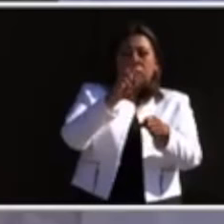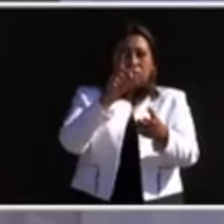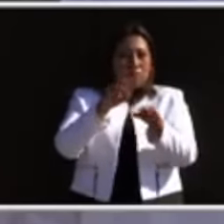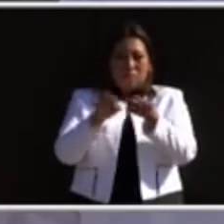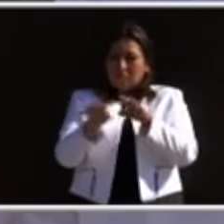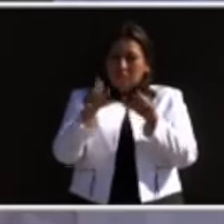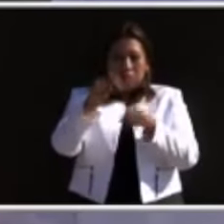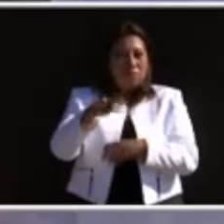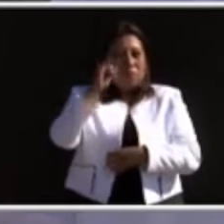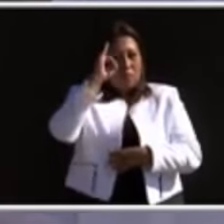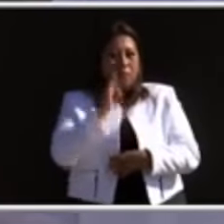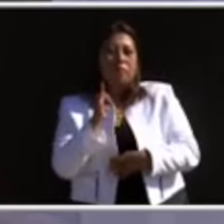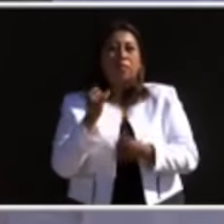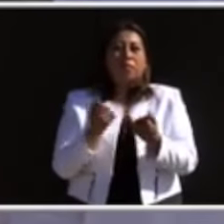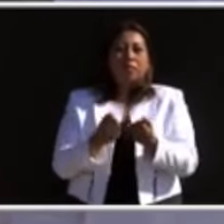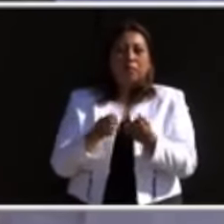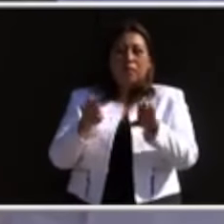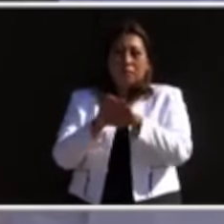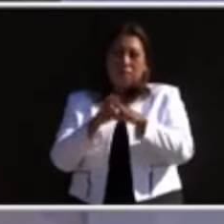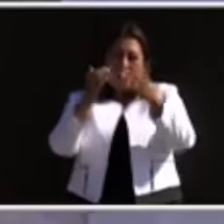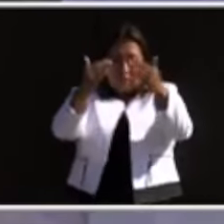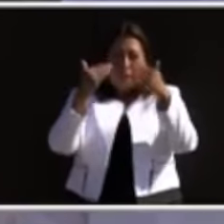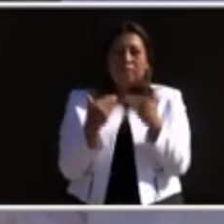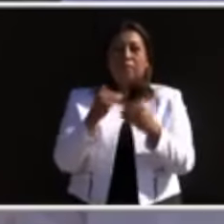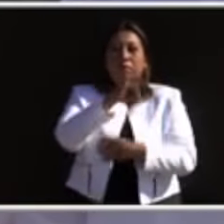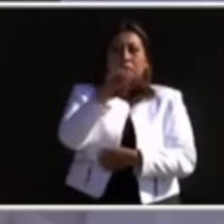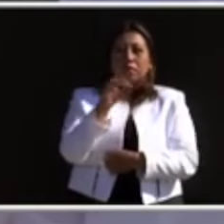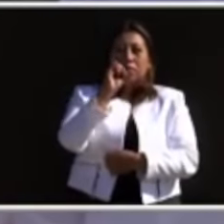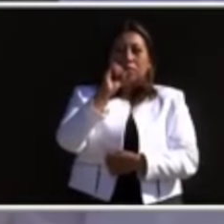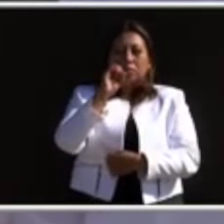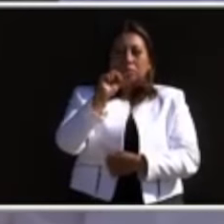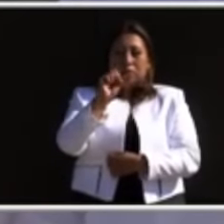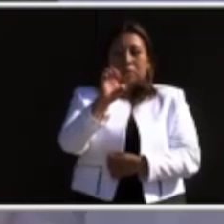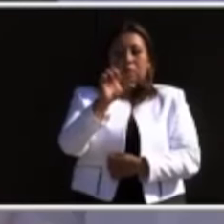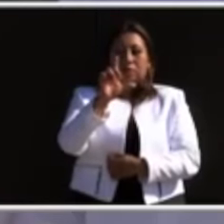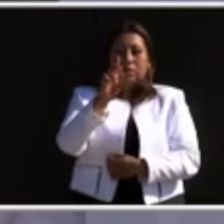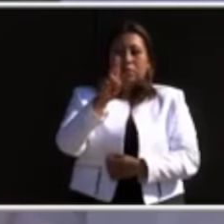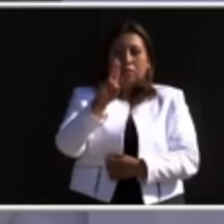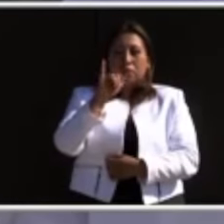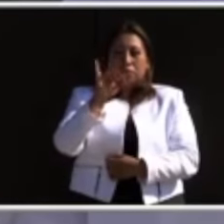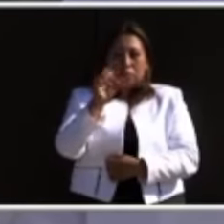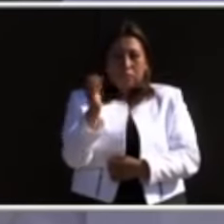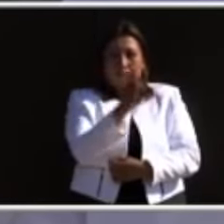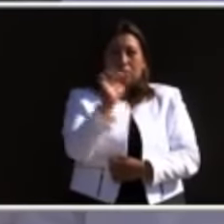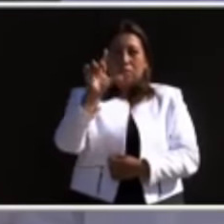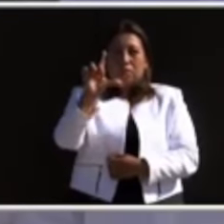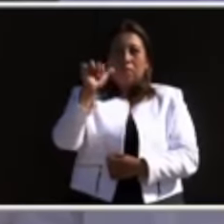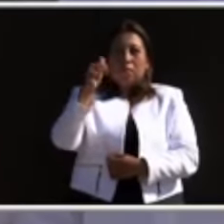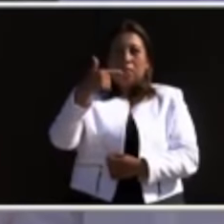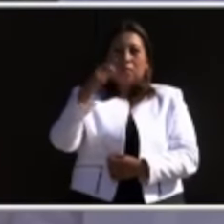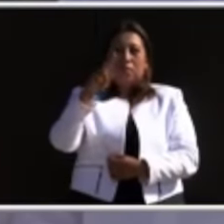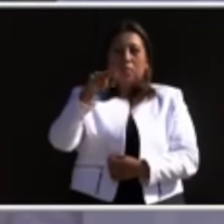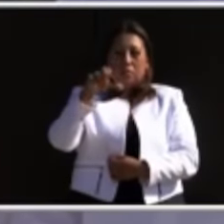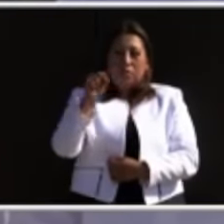del Estado. José Luis Lagunes López será el Secretario Ejecutivo